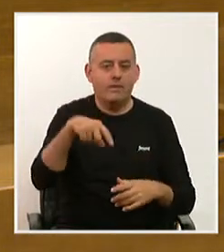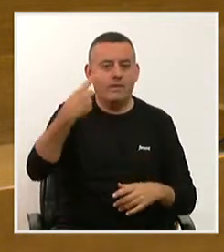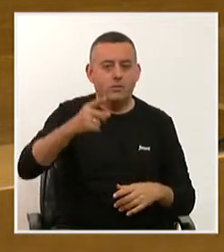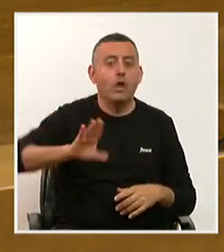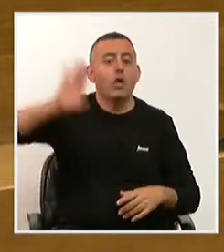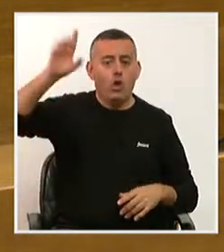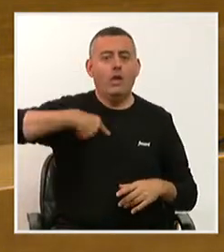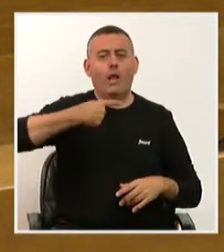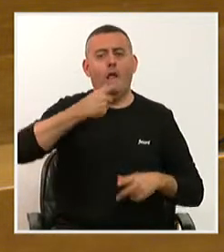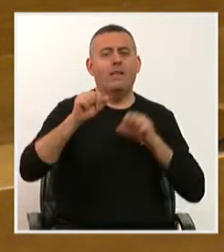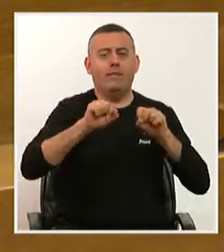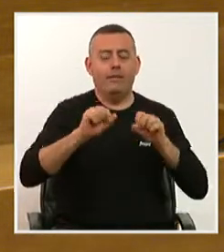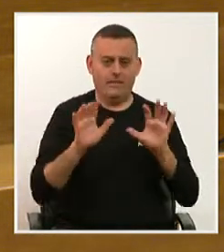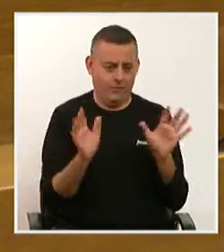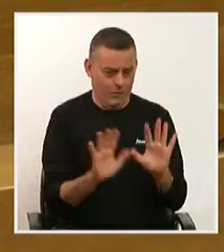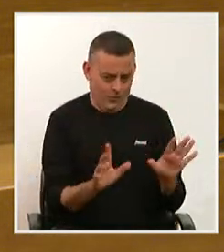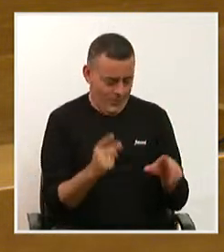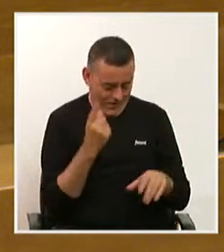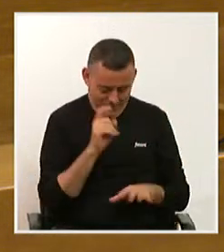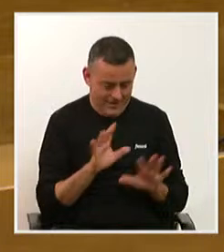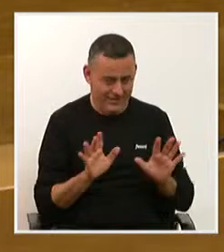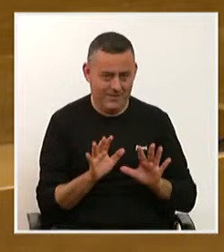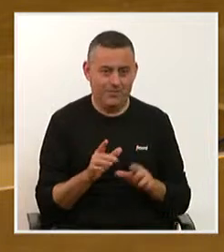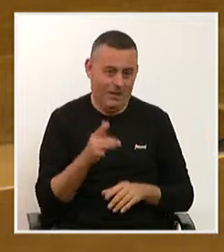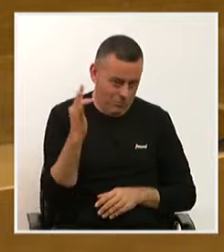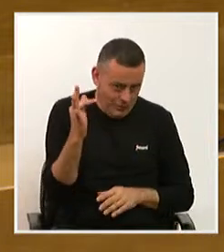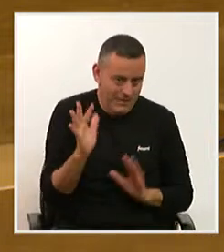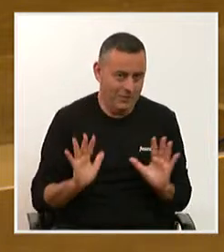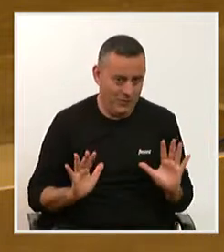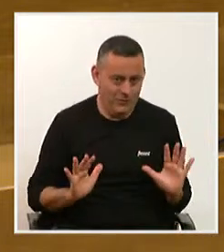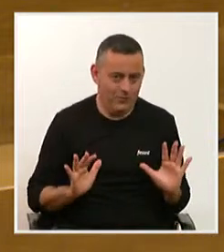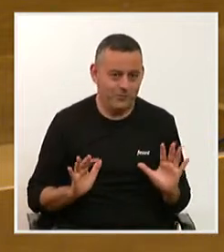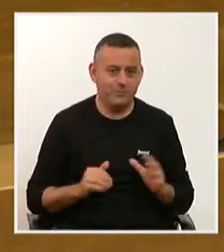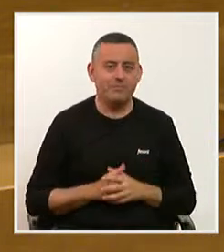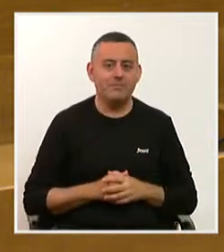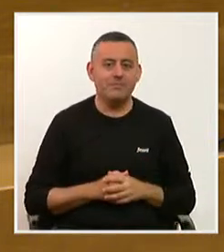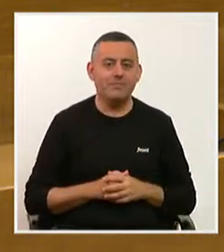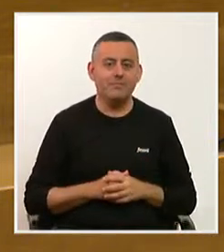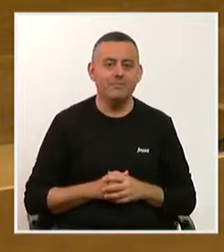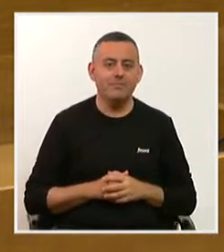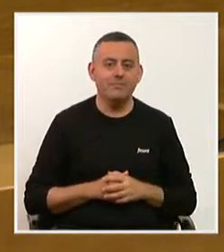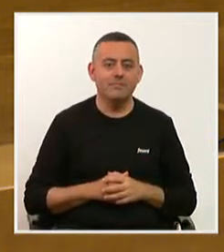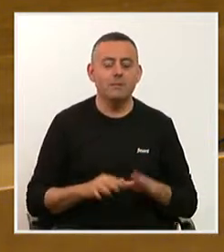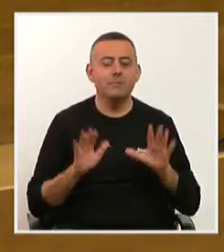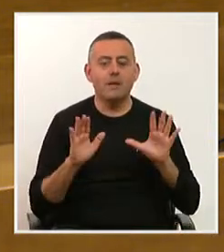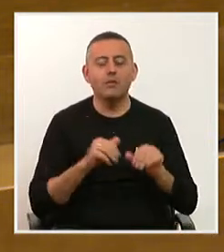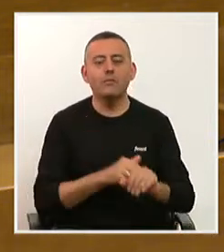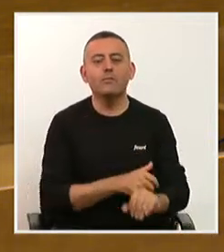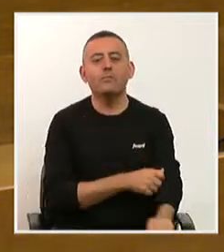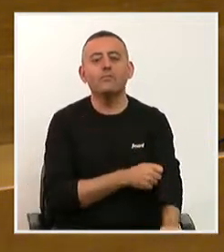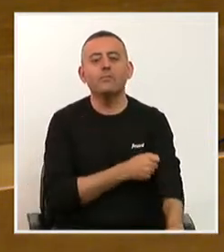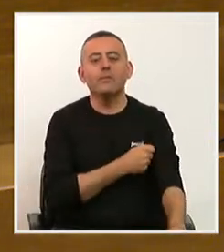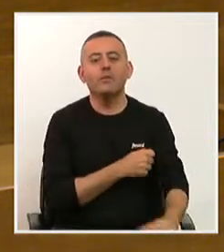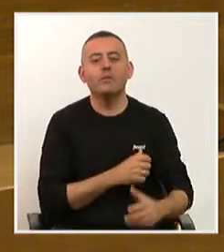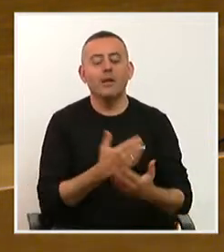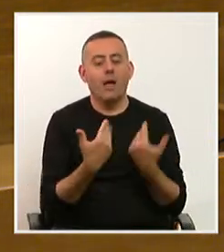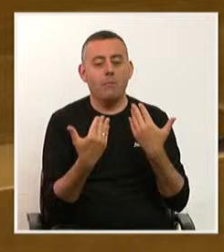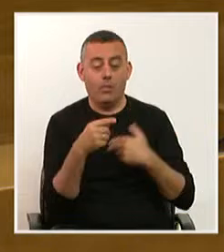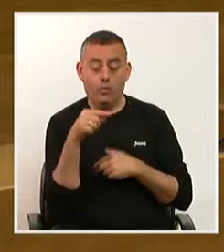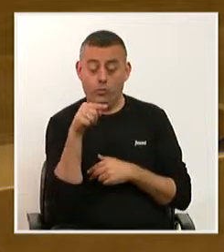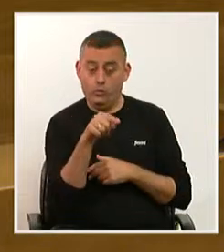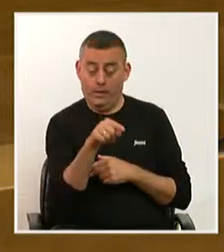de me agradar pero mire cu me pasa una cosa que es